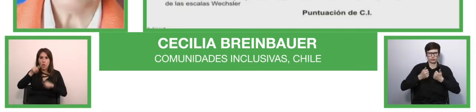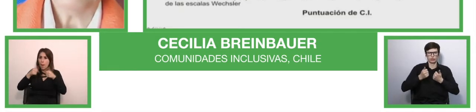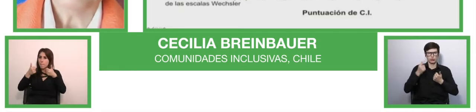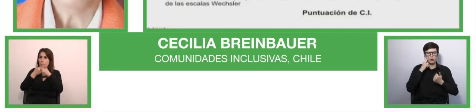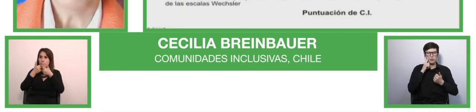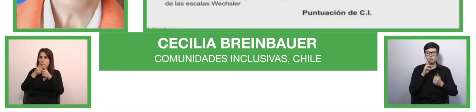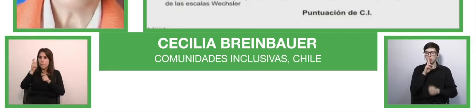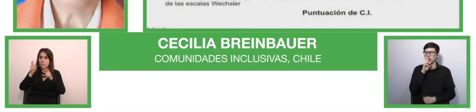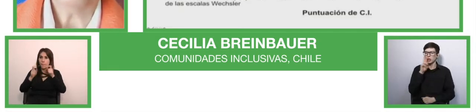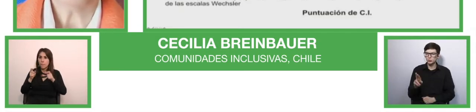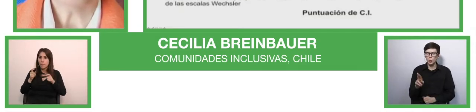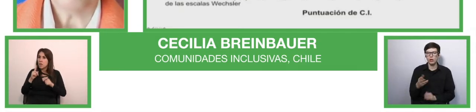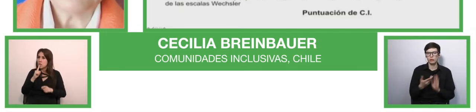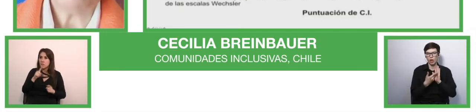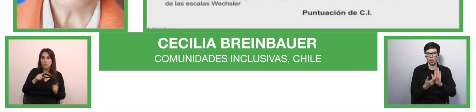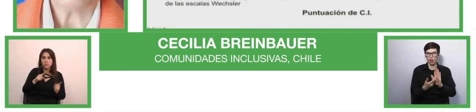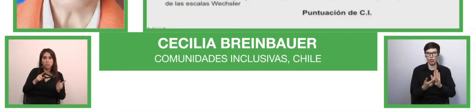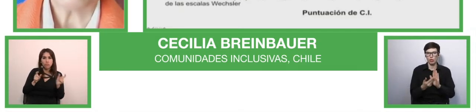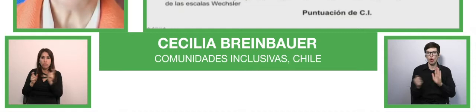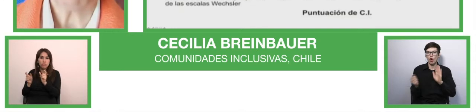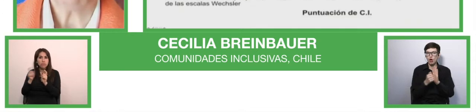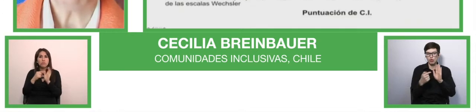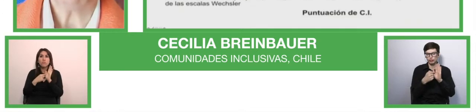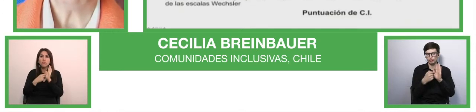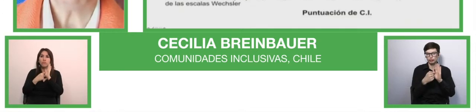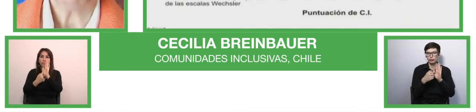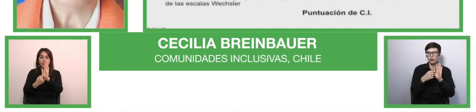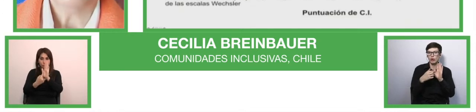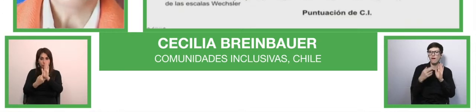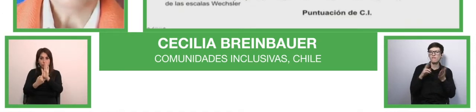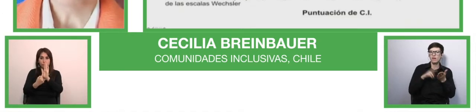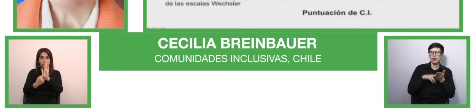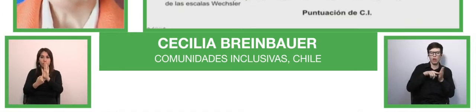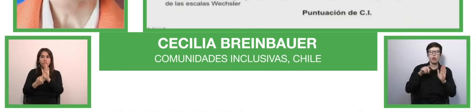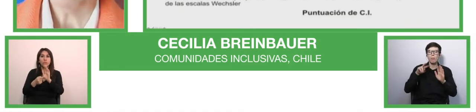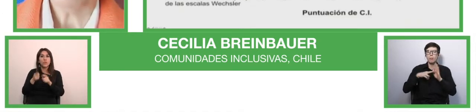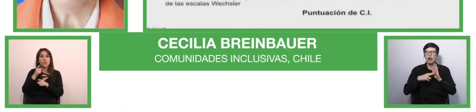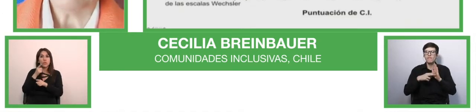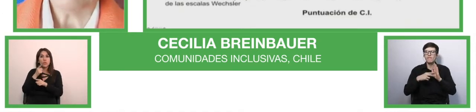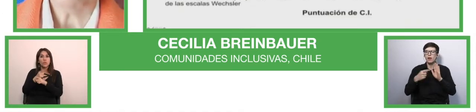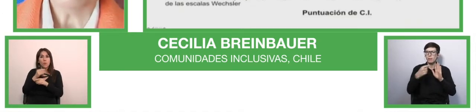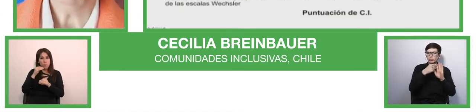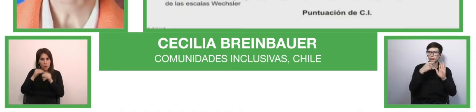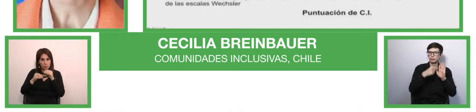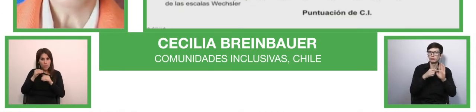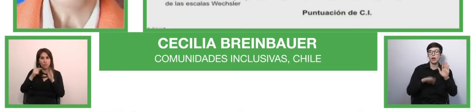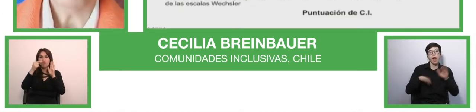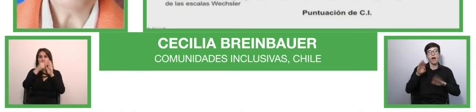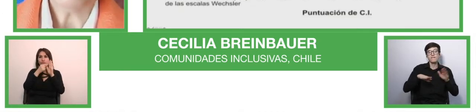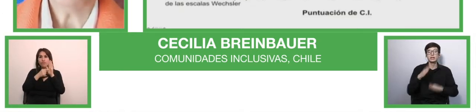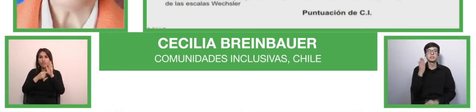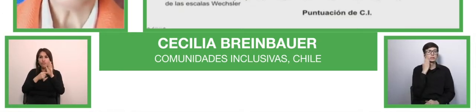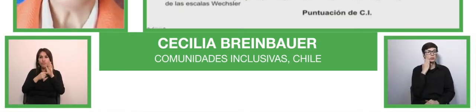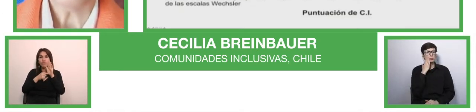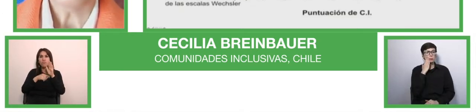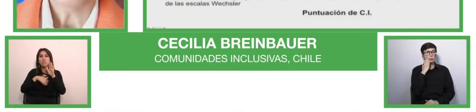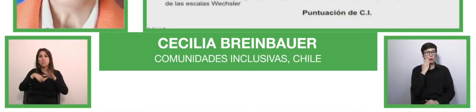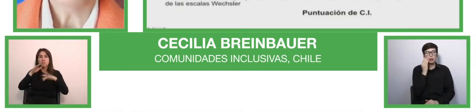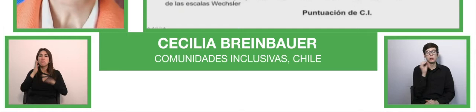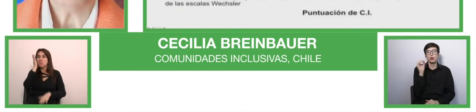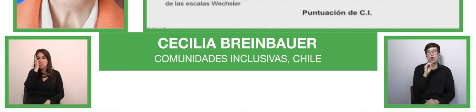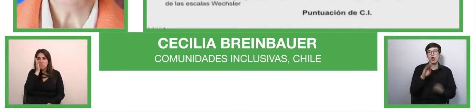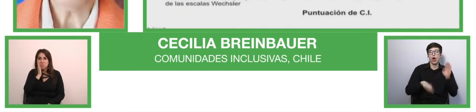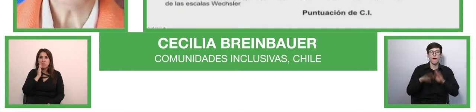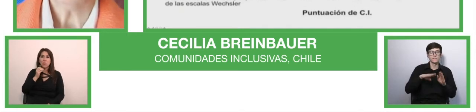las evaluaciones mostrando los déficits a veces en forma muy amable otras veces